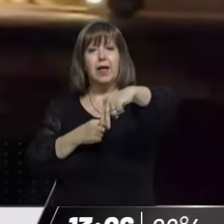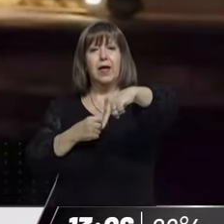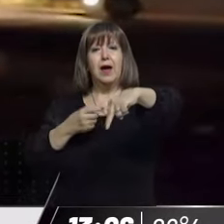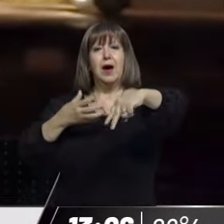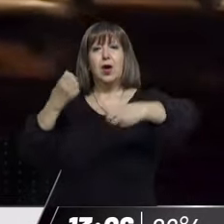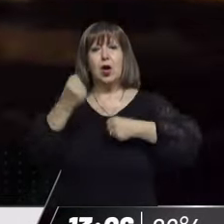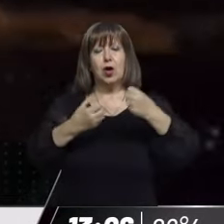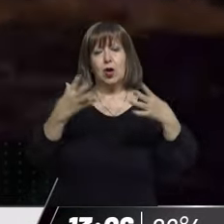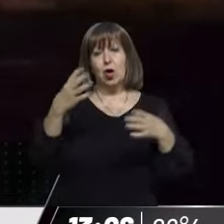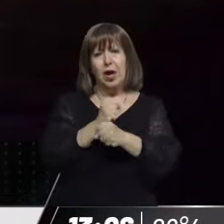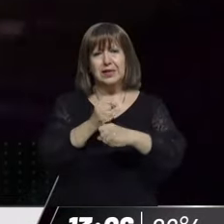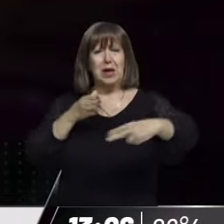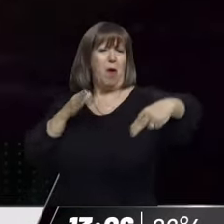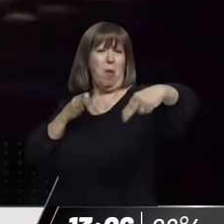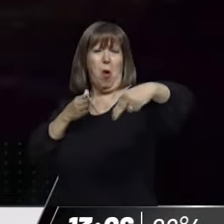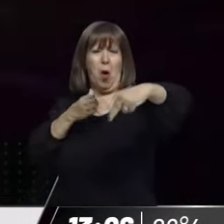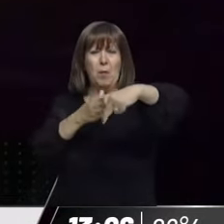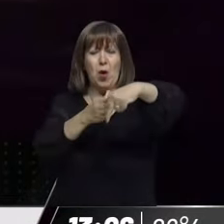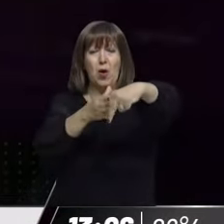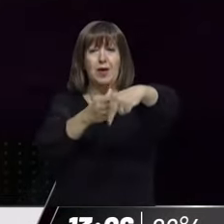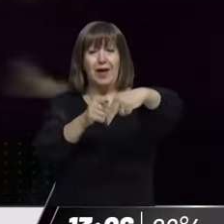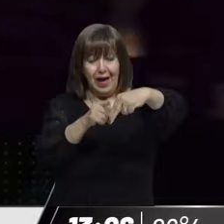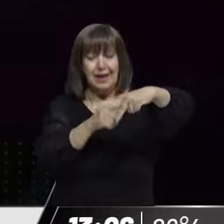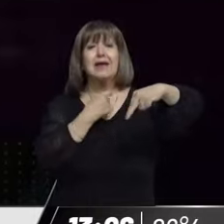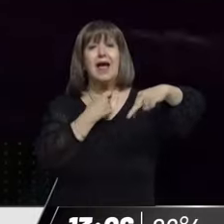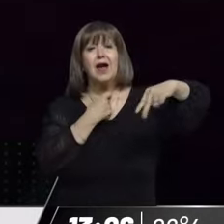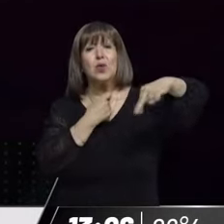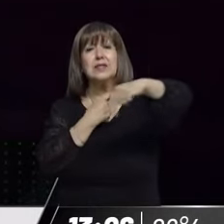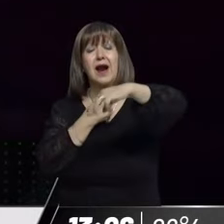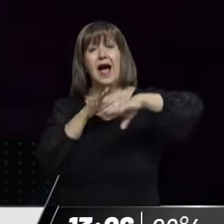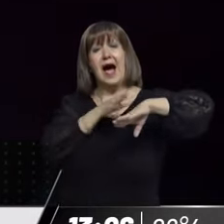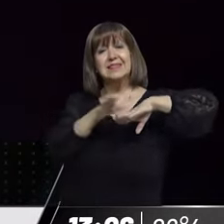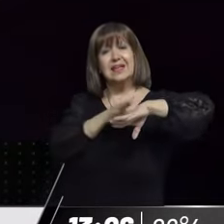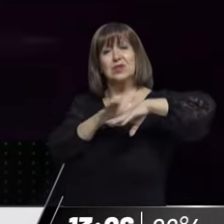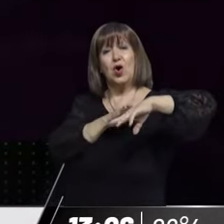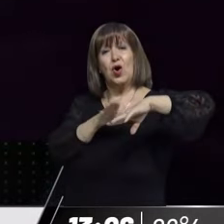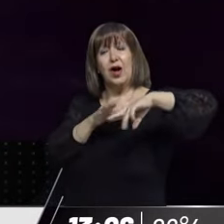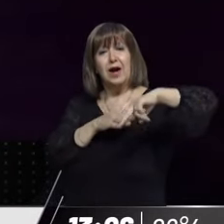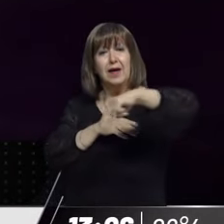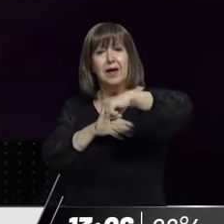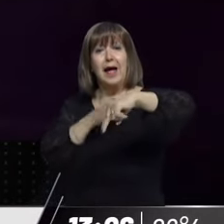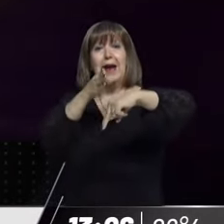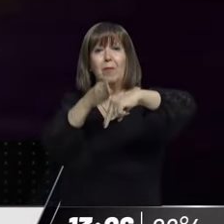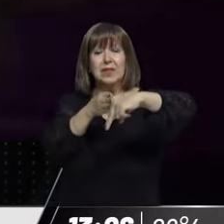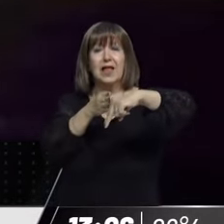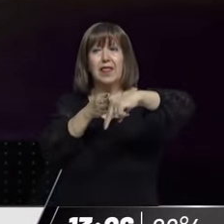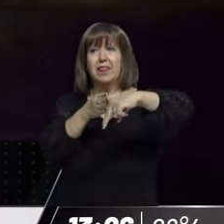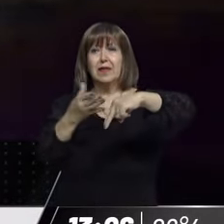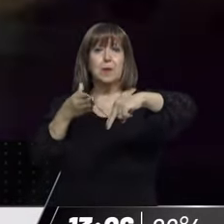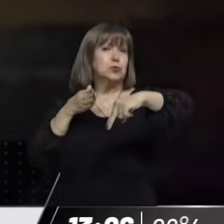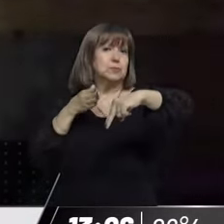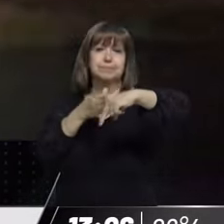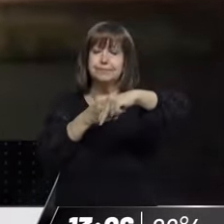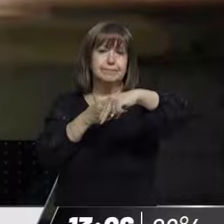investigación. Colisiona el colectivo al peatón que estaba intentando cruzar el acceso de norte a sur, quedando en medio del carril y siendo embestido